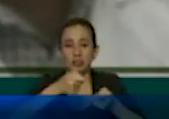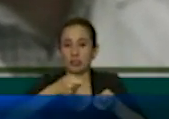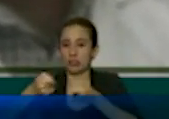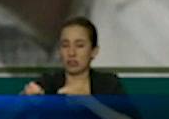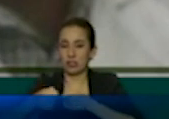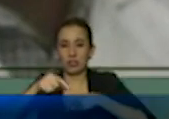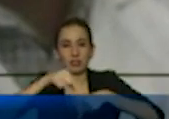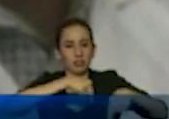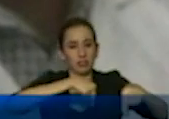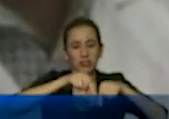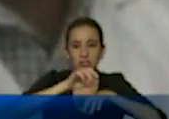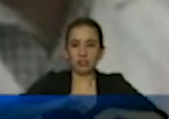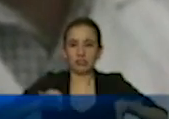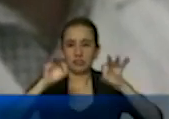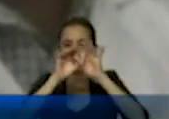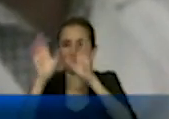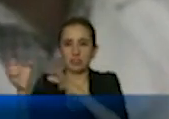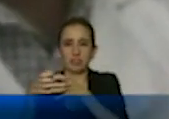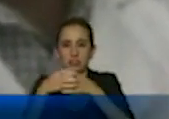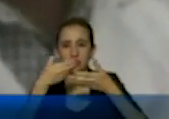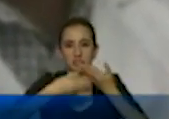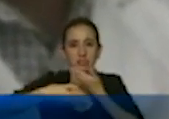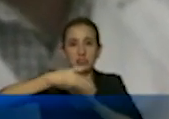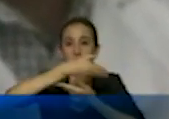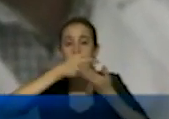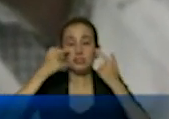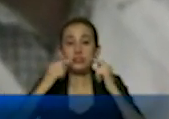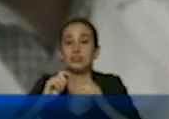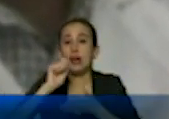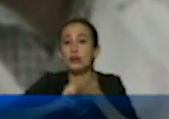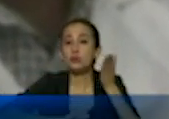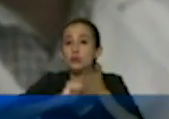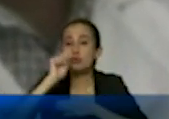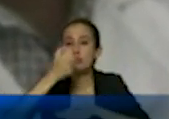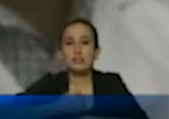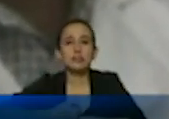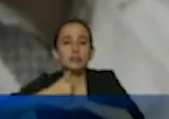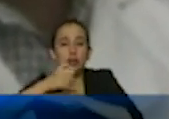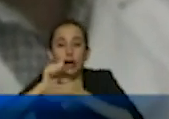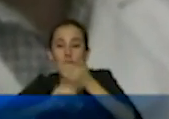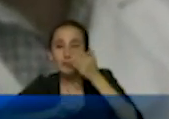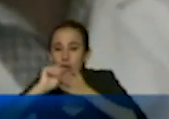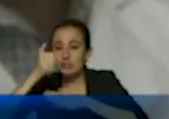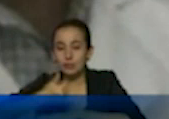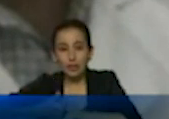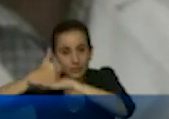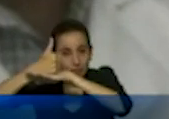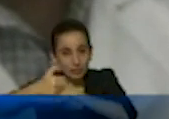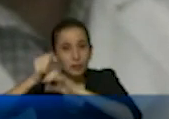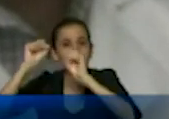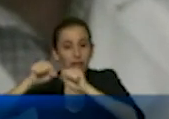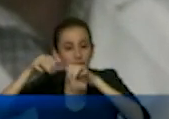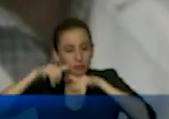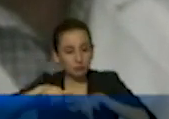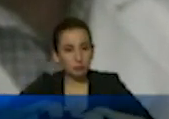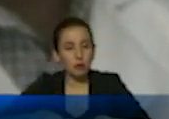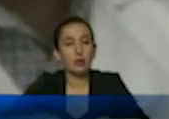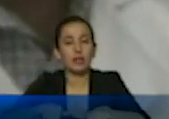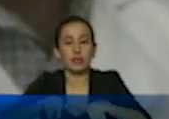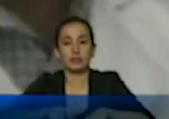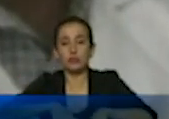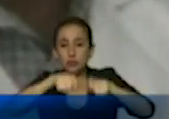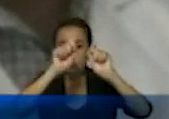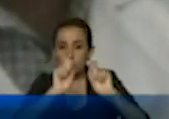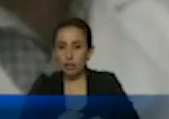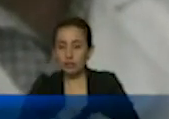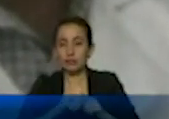director general y que en este caso debía haber sido solicitada una autorización al Consejo Directivo. Hemos incluido además en esta remoción